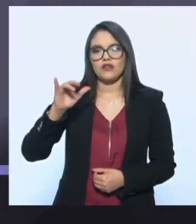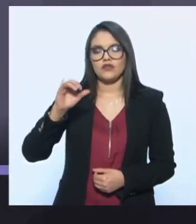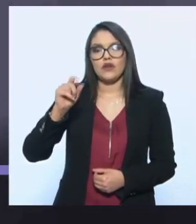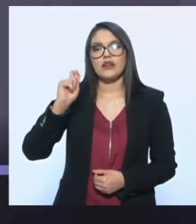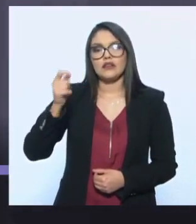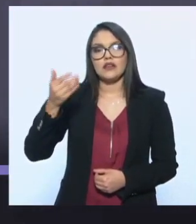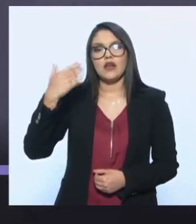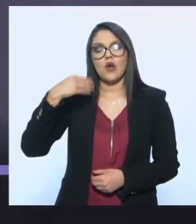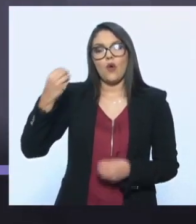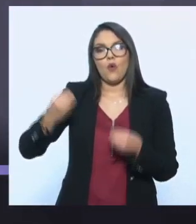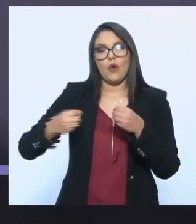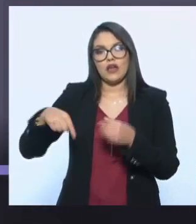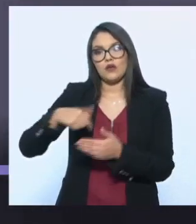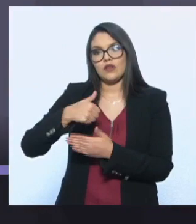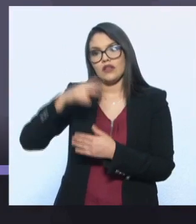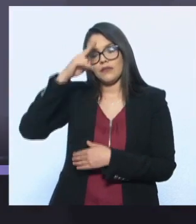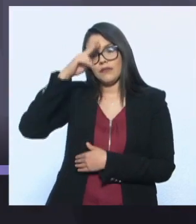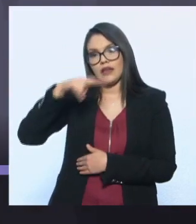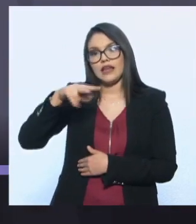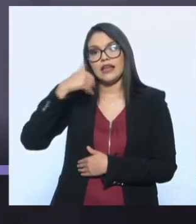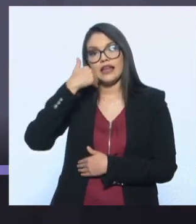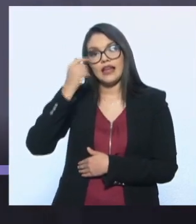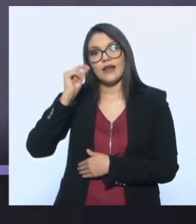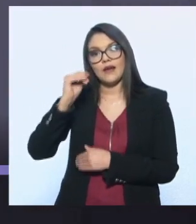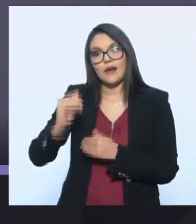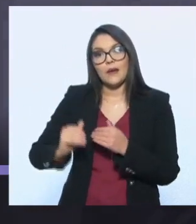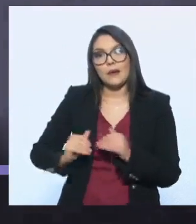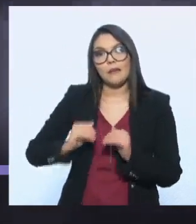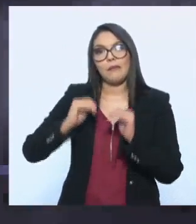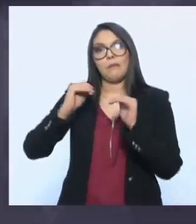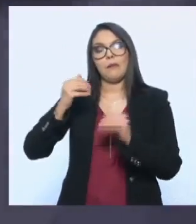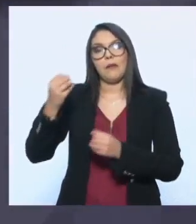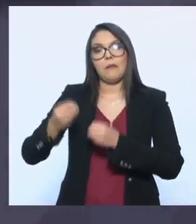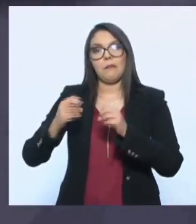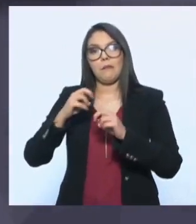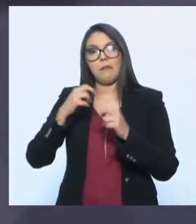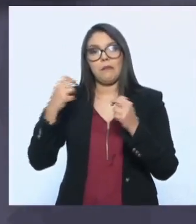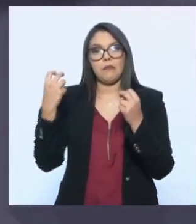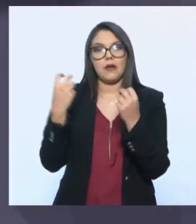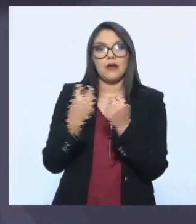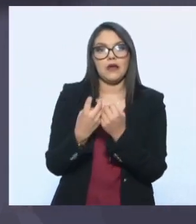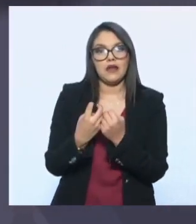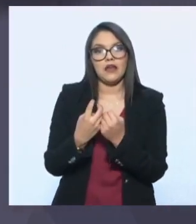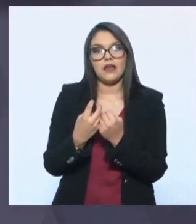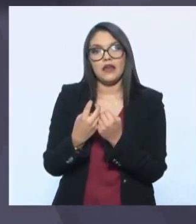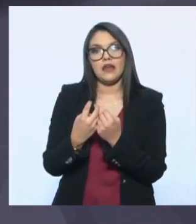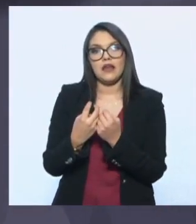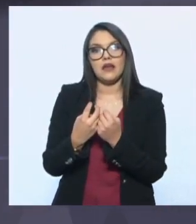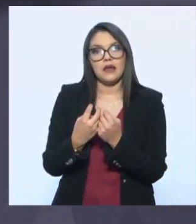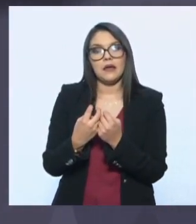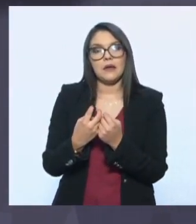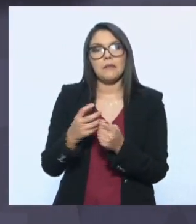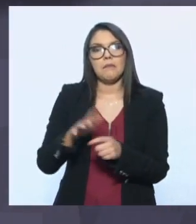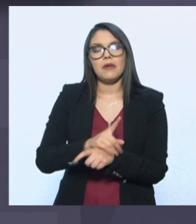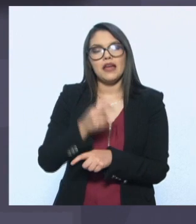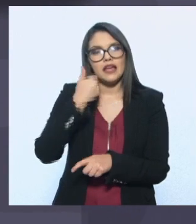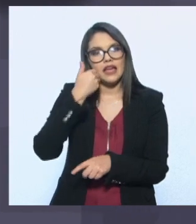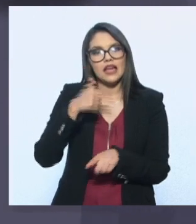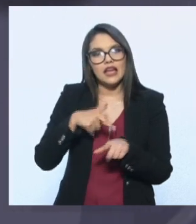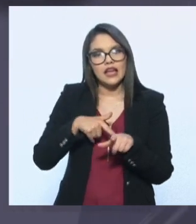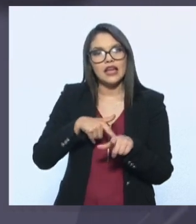la Ciudad de México que buscaba ser ya magistrado vitalicio, con una ratificación para que pudiera seguir formando parte